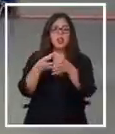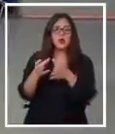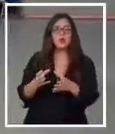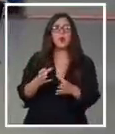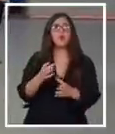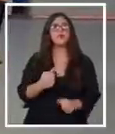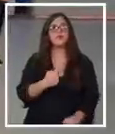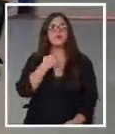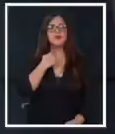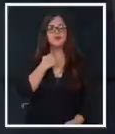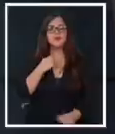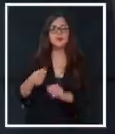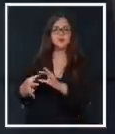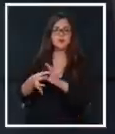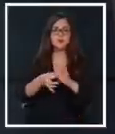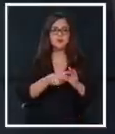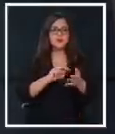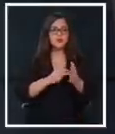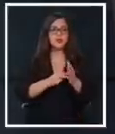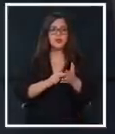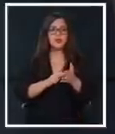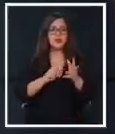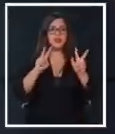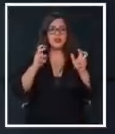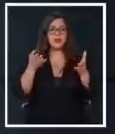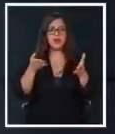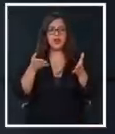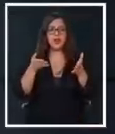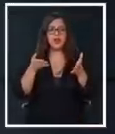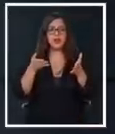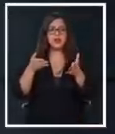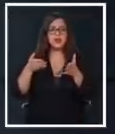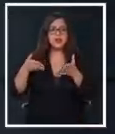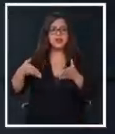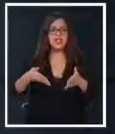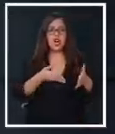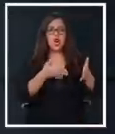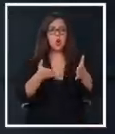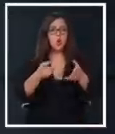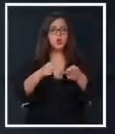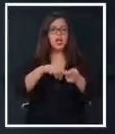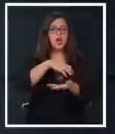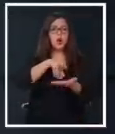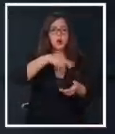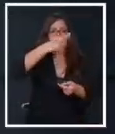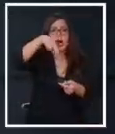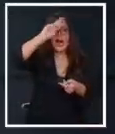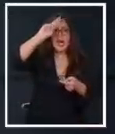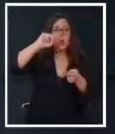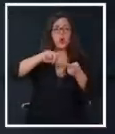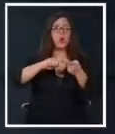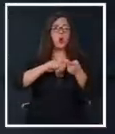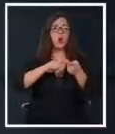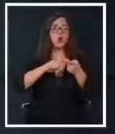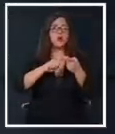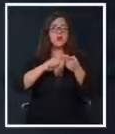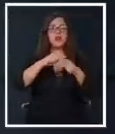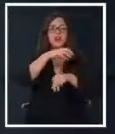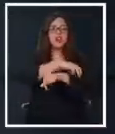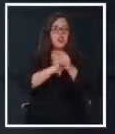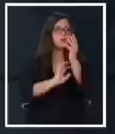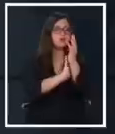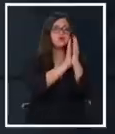afectados por la crisis que existe en las rutas de la arauco araucanía entre